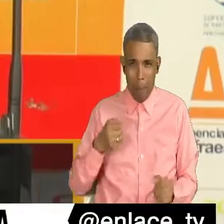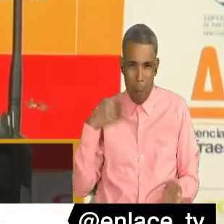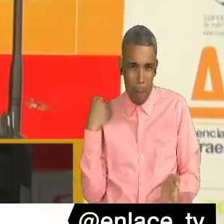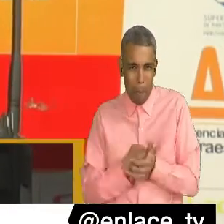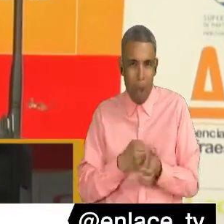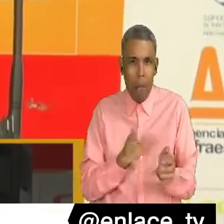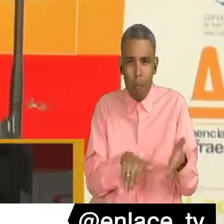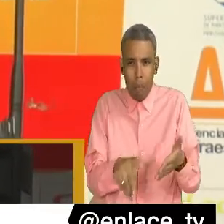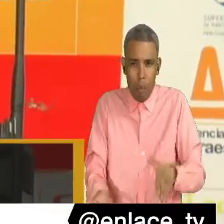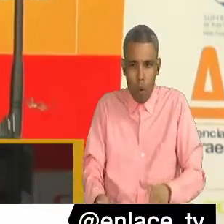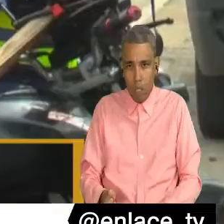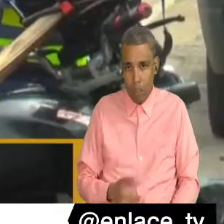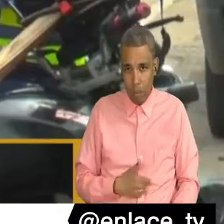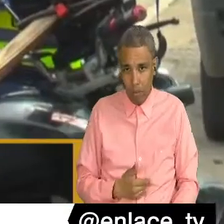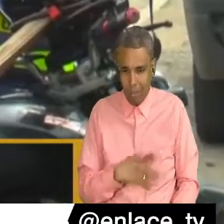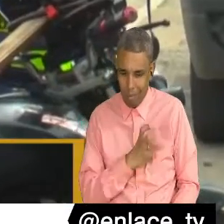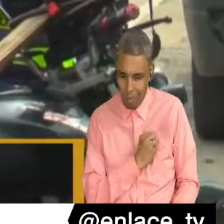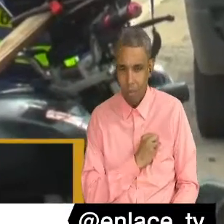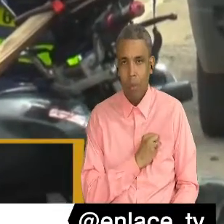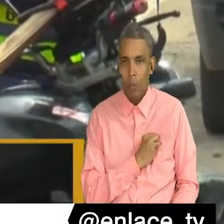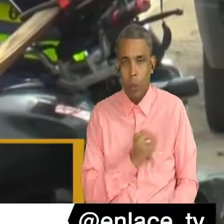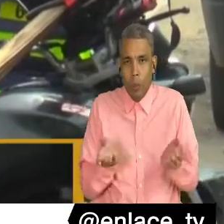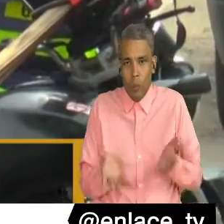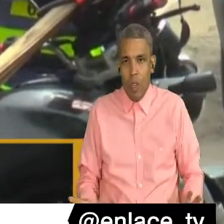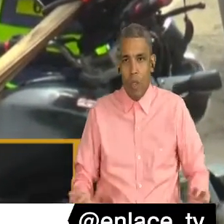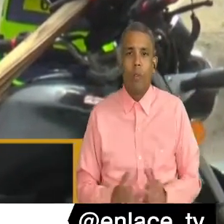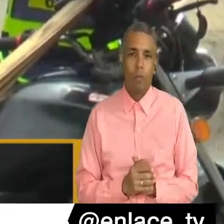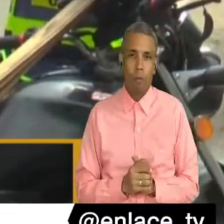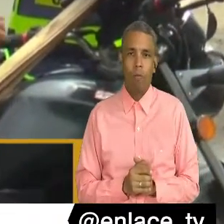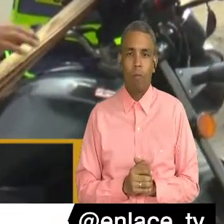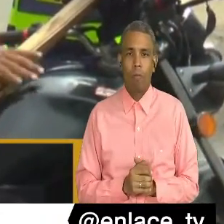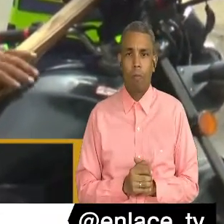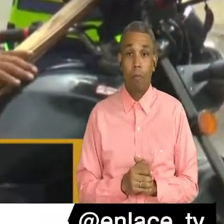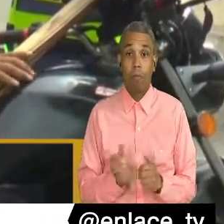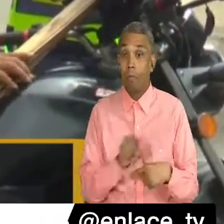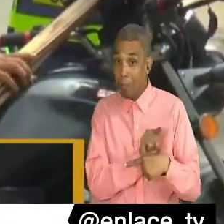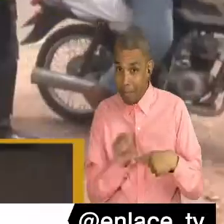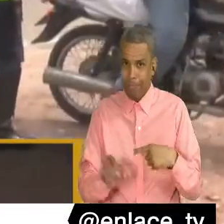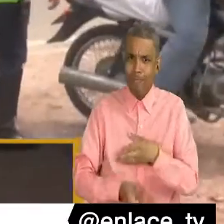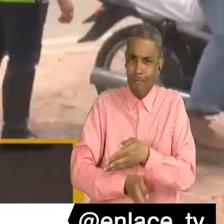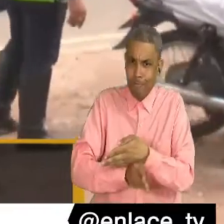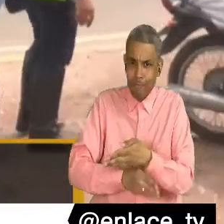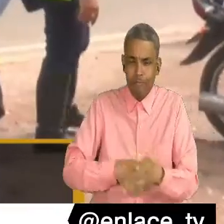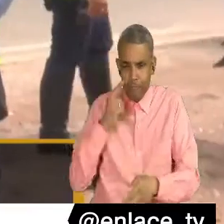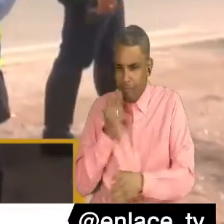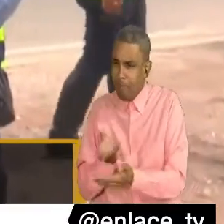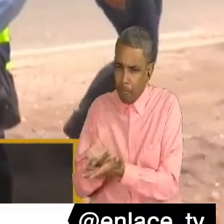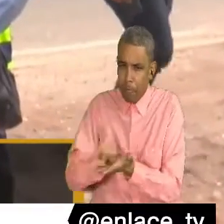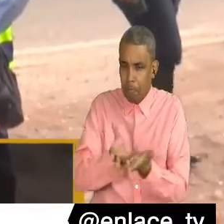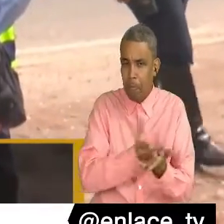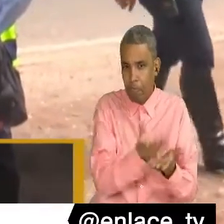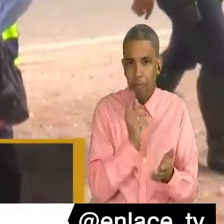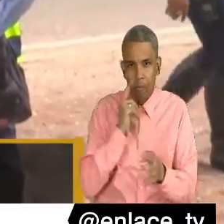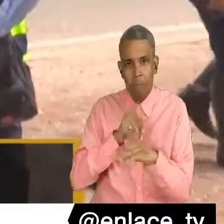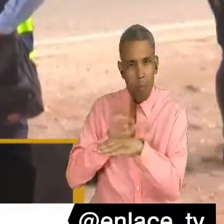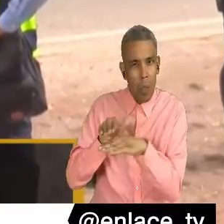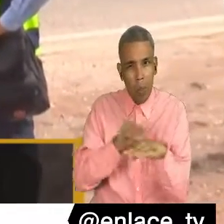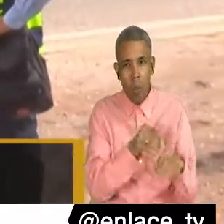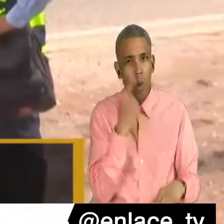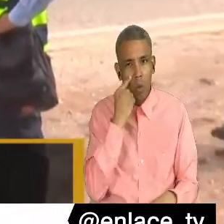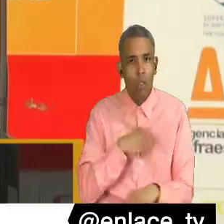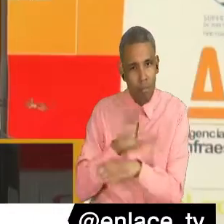muertos a nuestros barranqueños. Durante esta semana, el cuerpo motorizado estará realizando controles en puntos estratégicos de la ciudad, capacitando a los